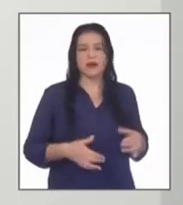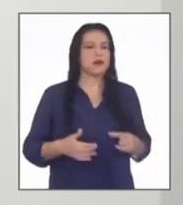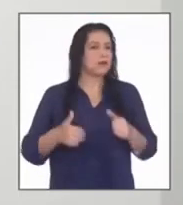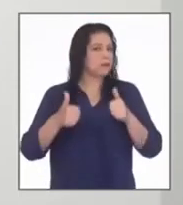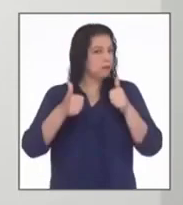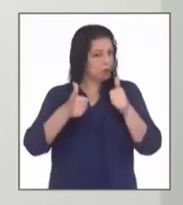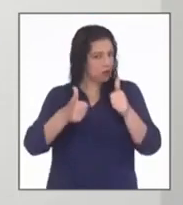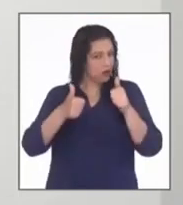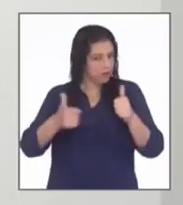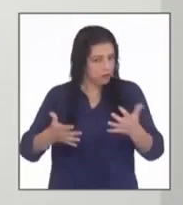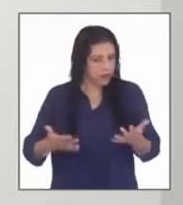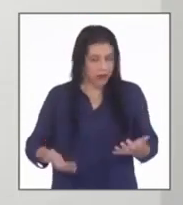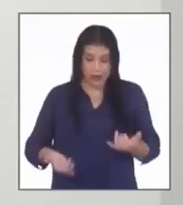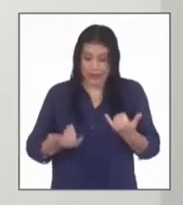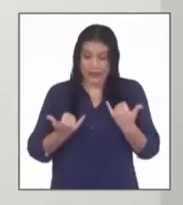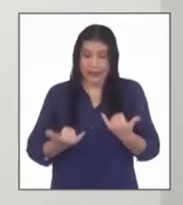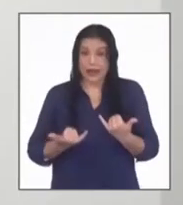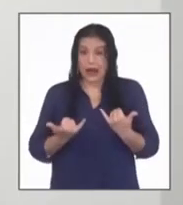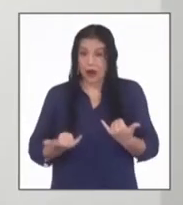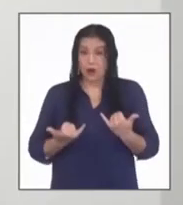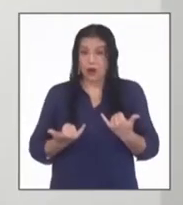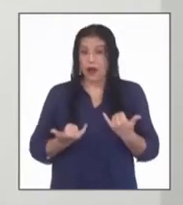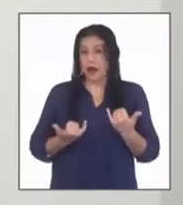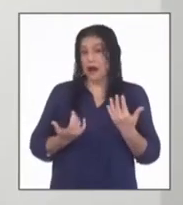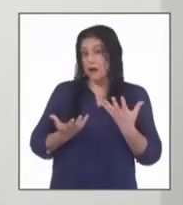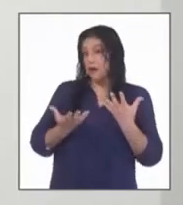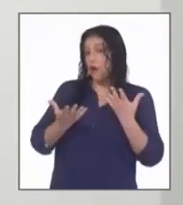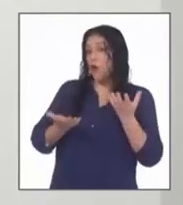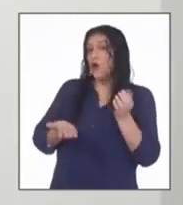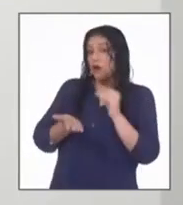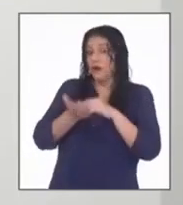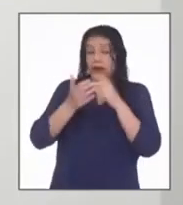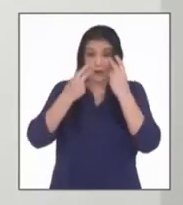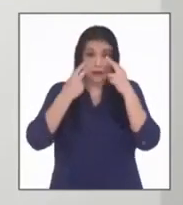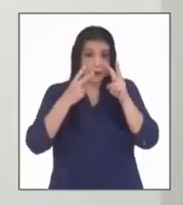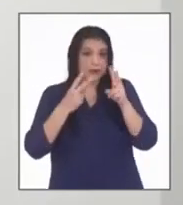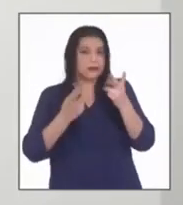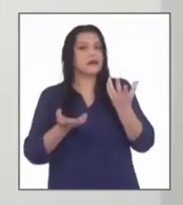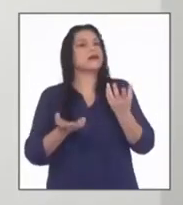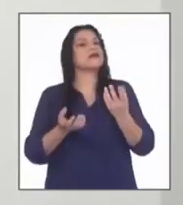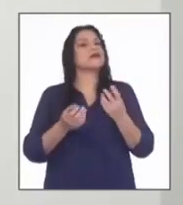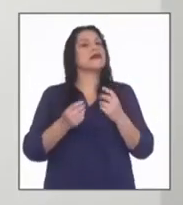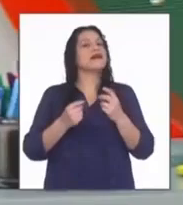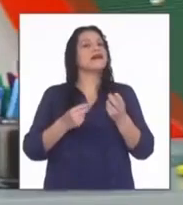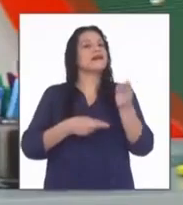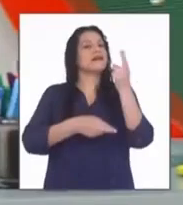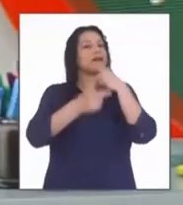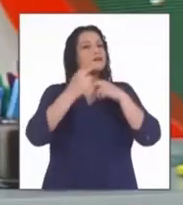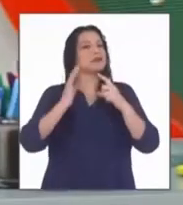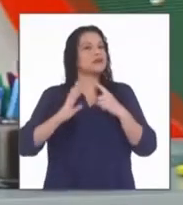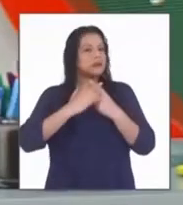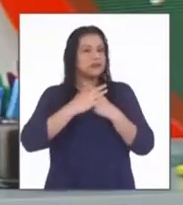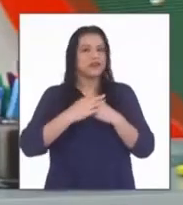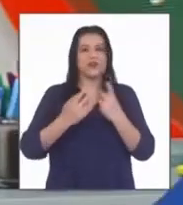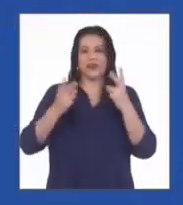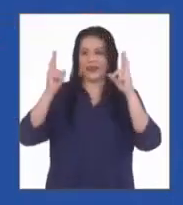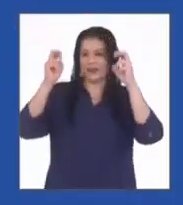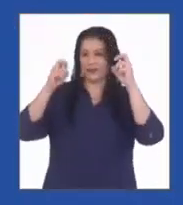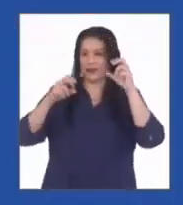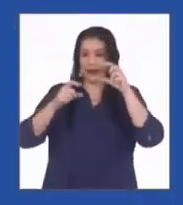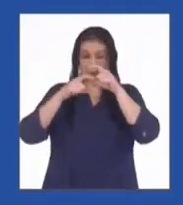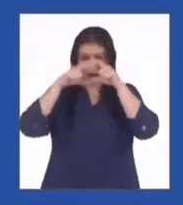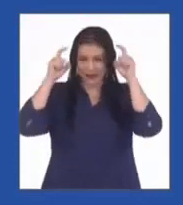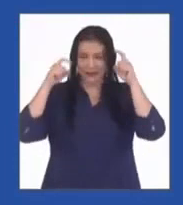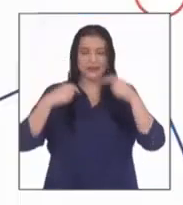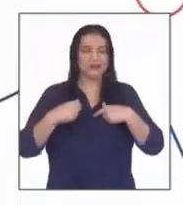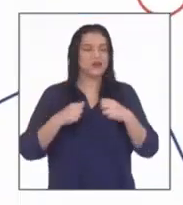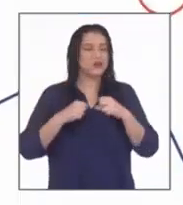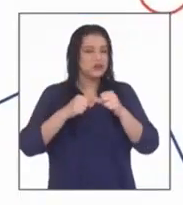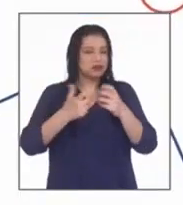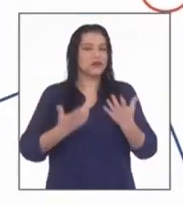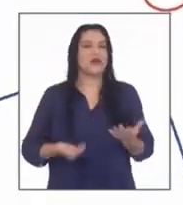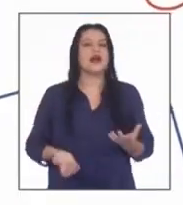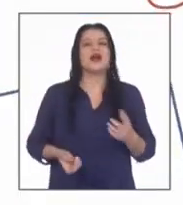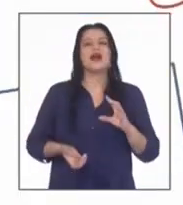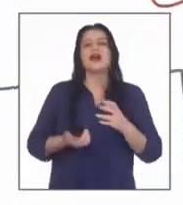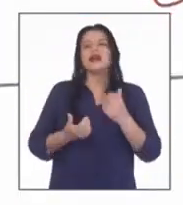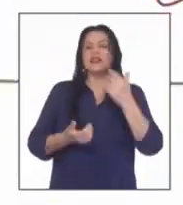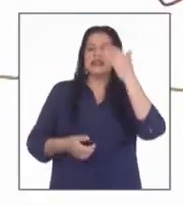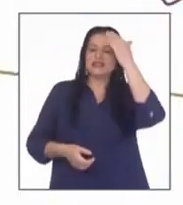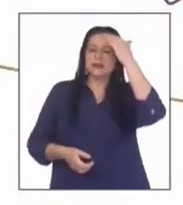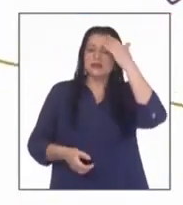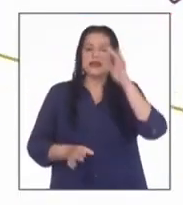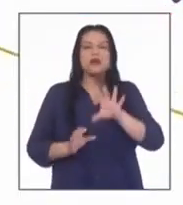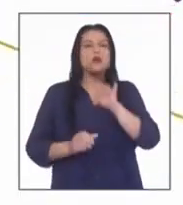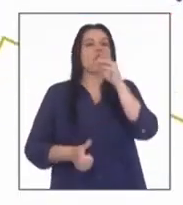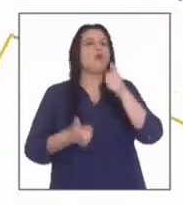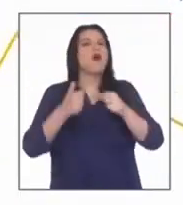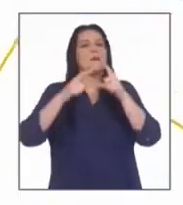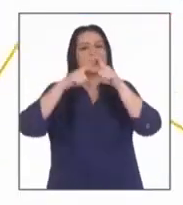Muy bien. Y ahora, ¿les parece si regresamos a la situación de las mascarillas? Ya continúo, profesora. Se trata de identificar el